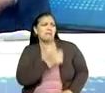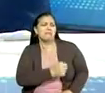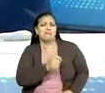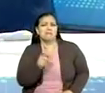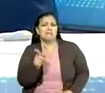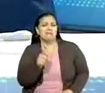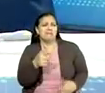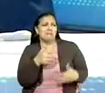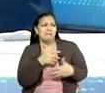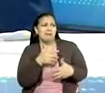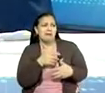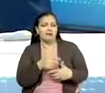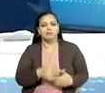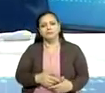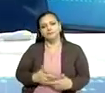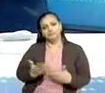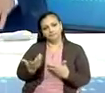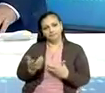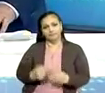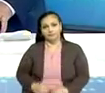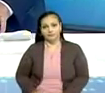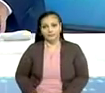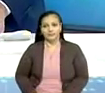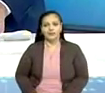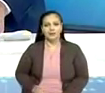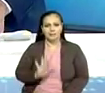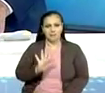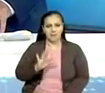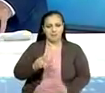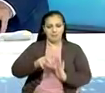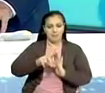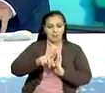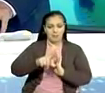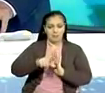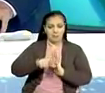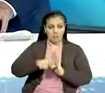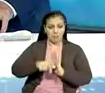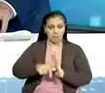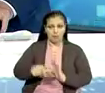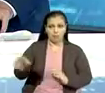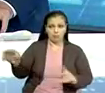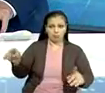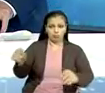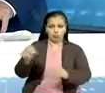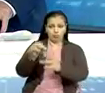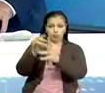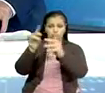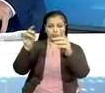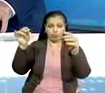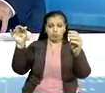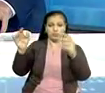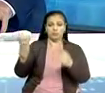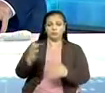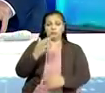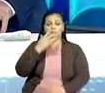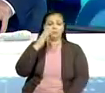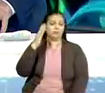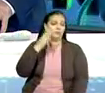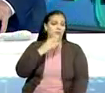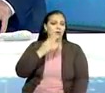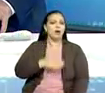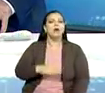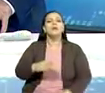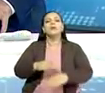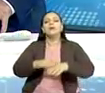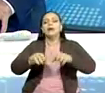no es nada. Aquí a la vueltita. Usted ya venga más luego. Es un humadero. Quemando esos cables que no sé de dónde los sacan para ir a vender eso, el cobre,